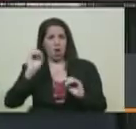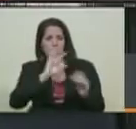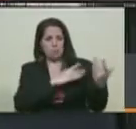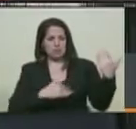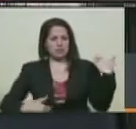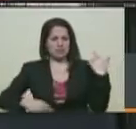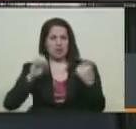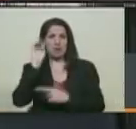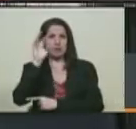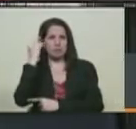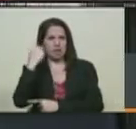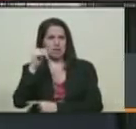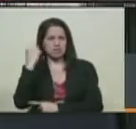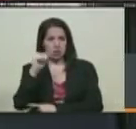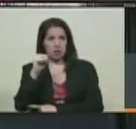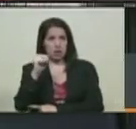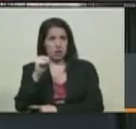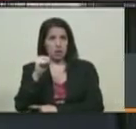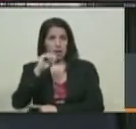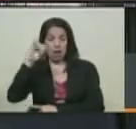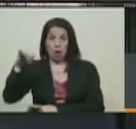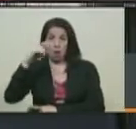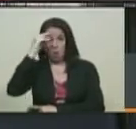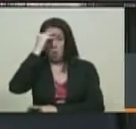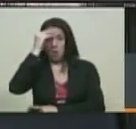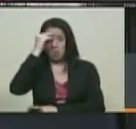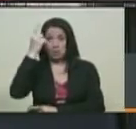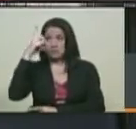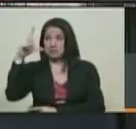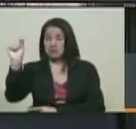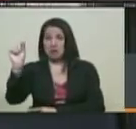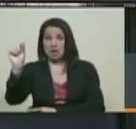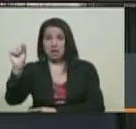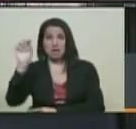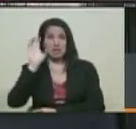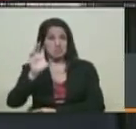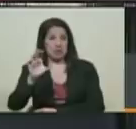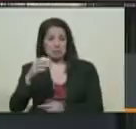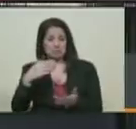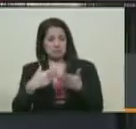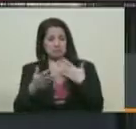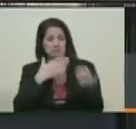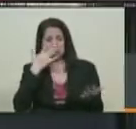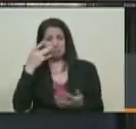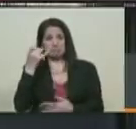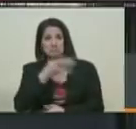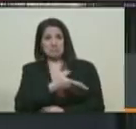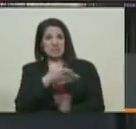Nacional un personaje como Julio Borges, que se va del país y no le importa nada lo que pase?